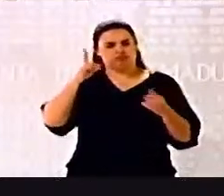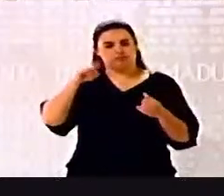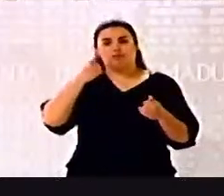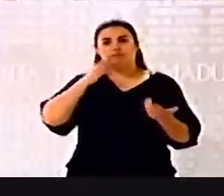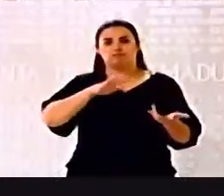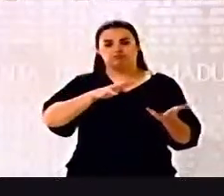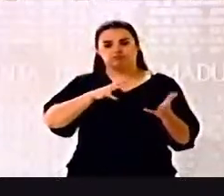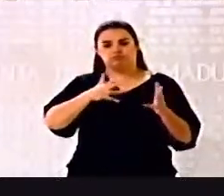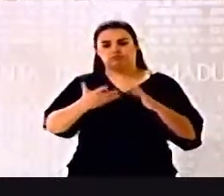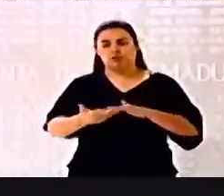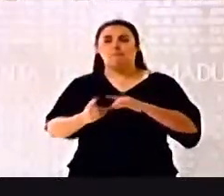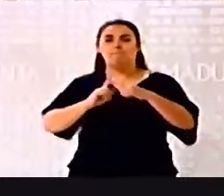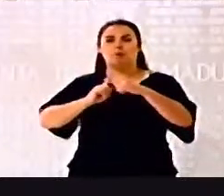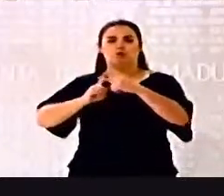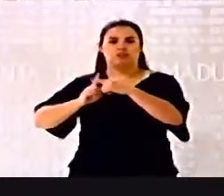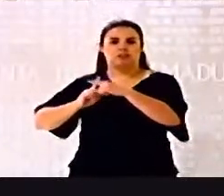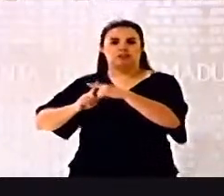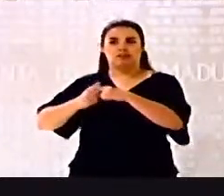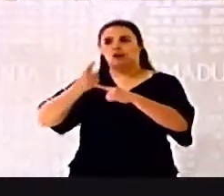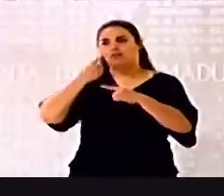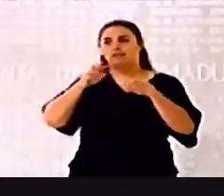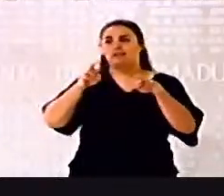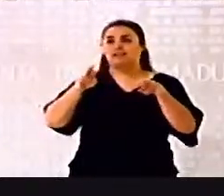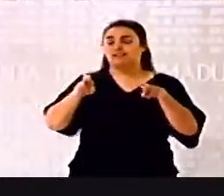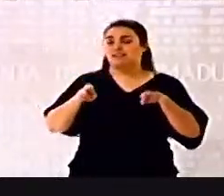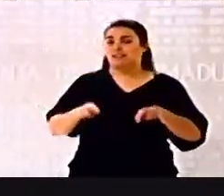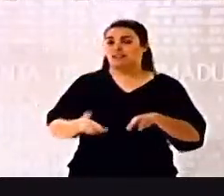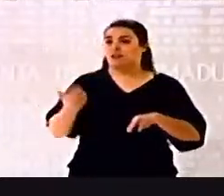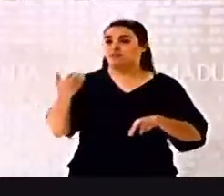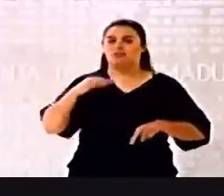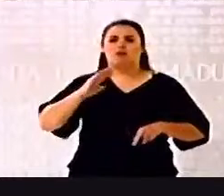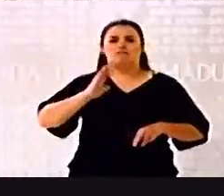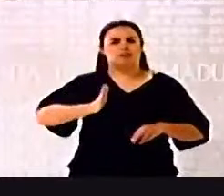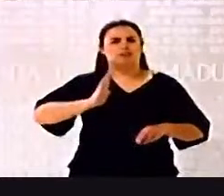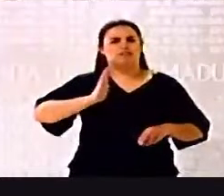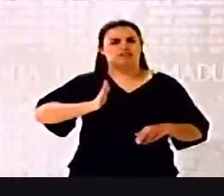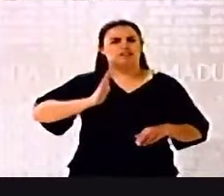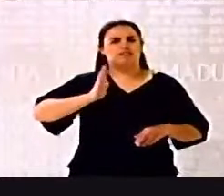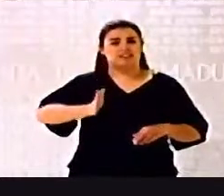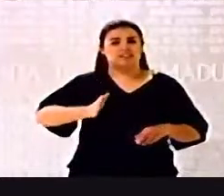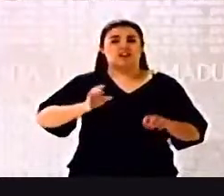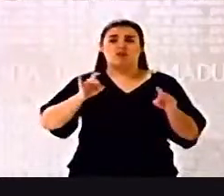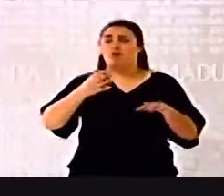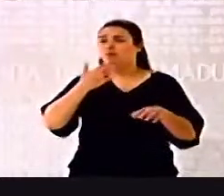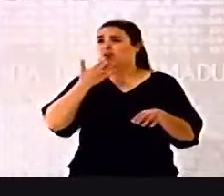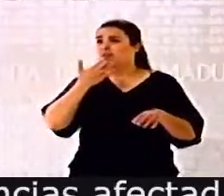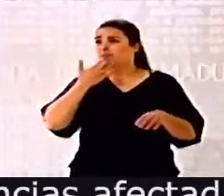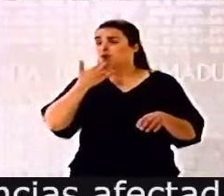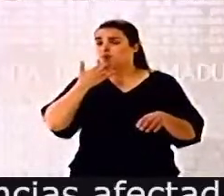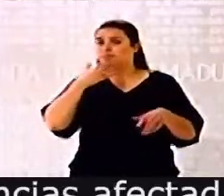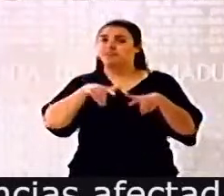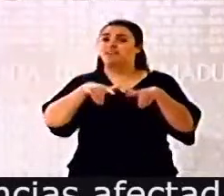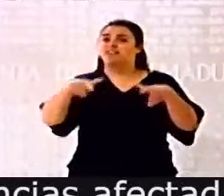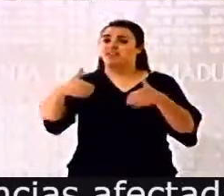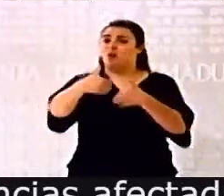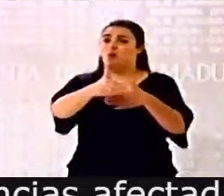evolución positiva de residencias que han estado muy afectadas, como es la residencia del Cuartillo,